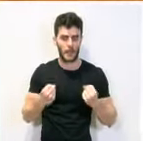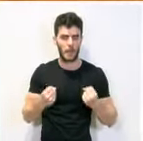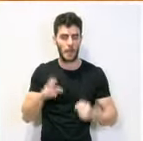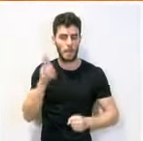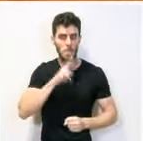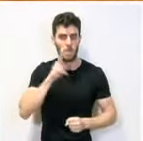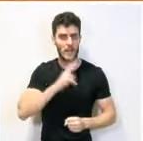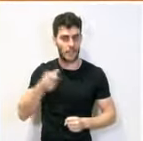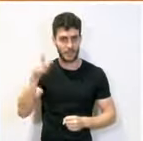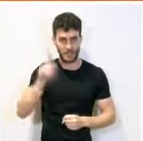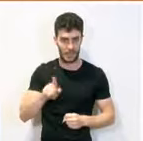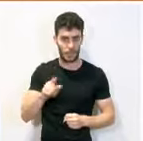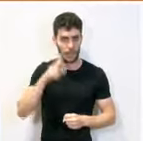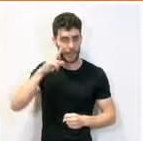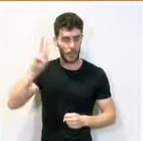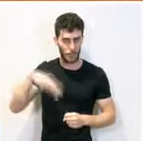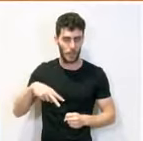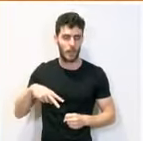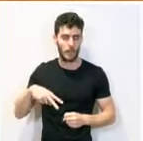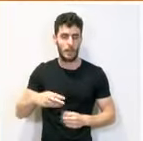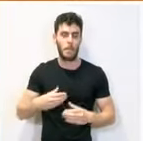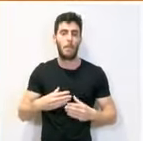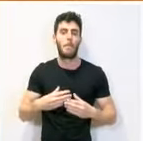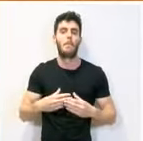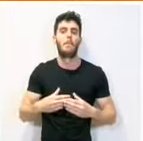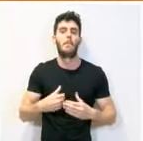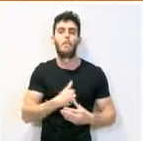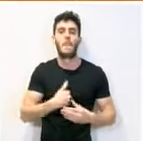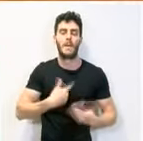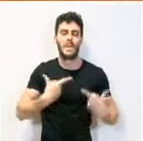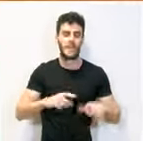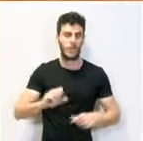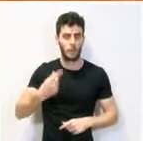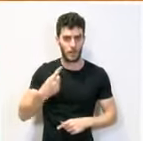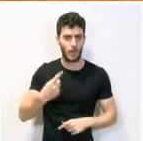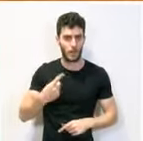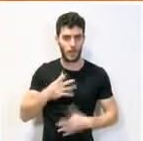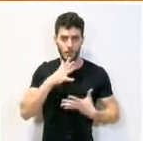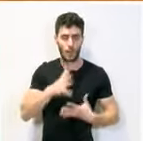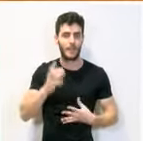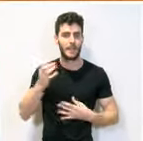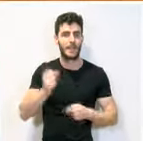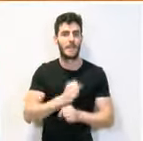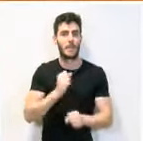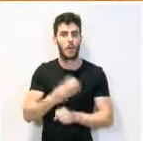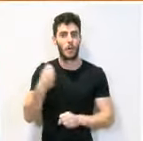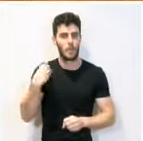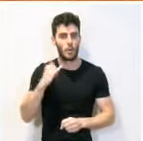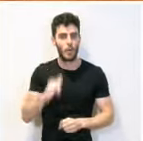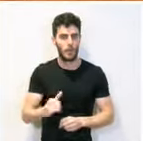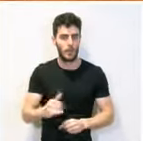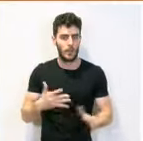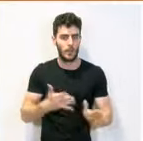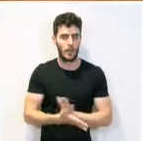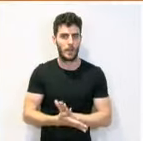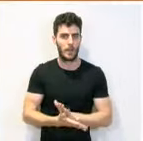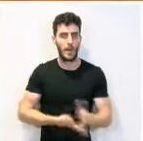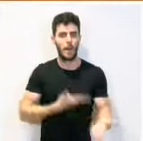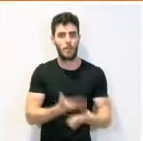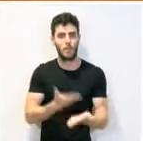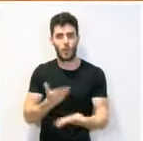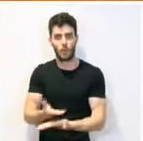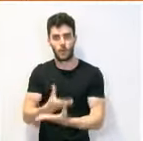verde. También reconocer el papel que en el sector primario tiene esta actividad. Son muchas las propuestas